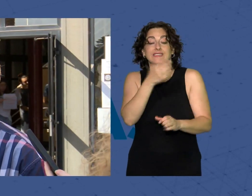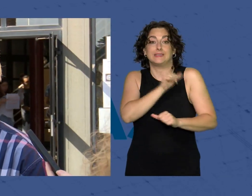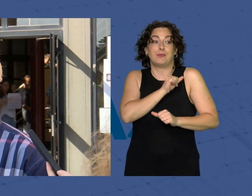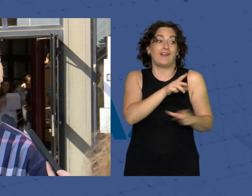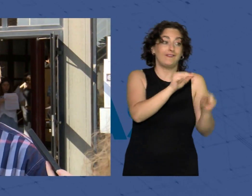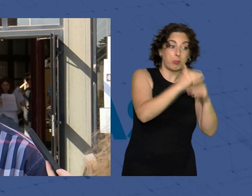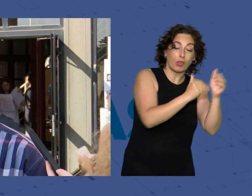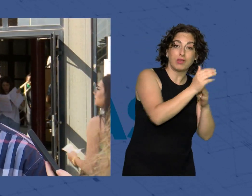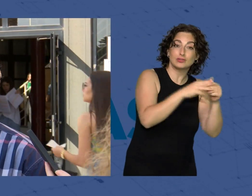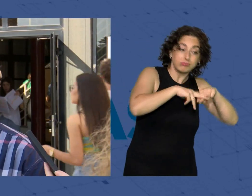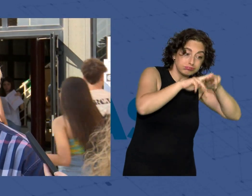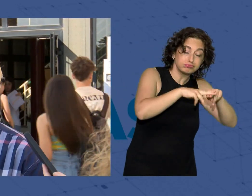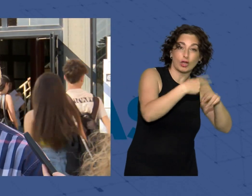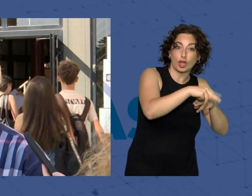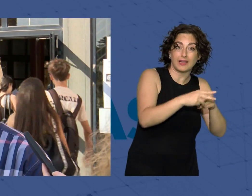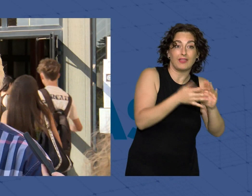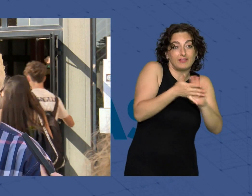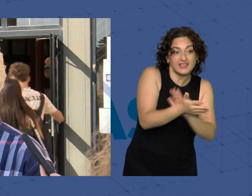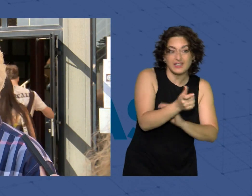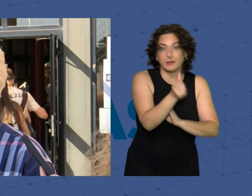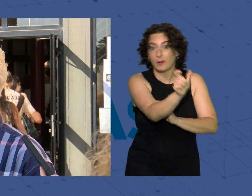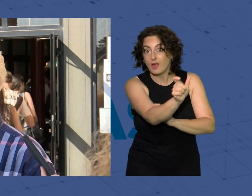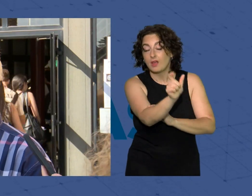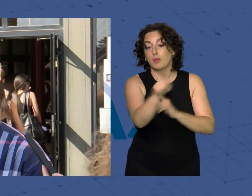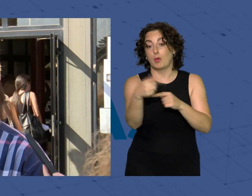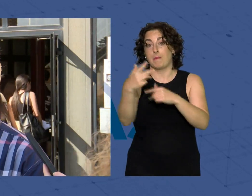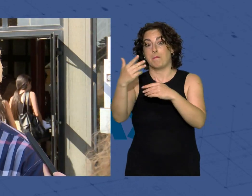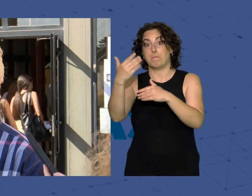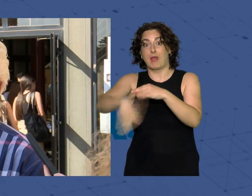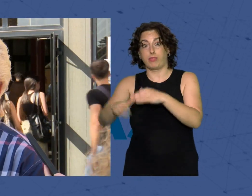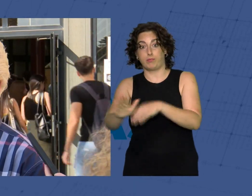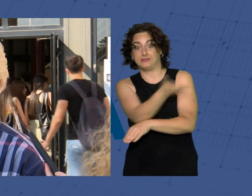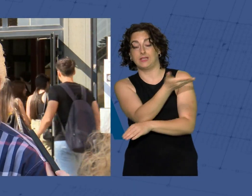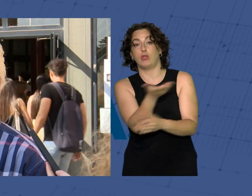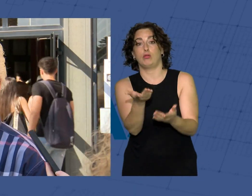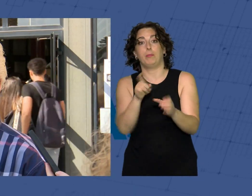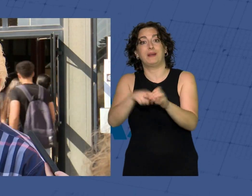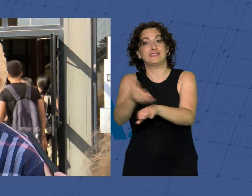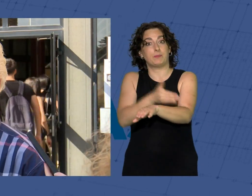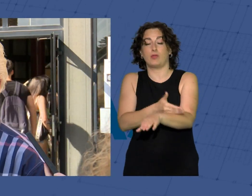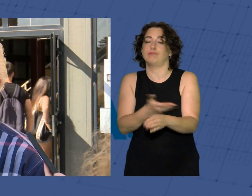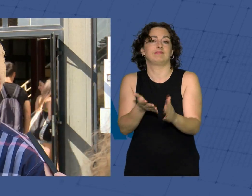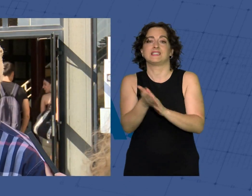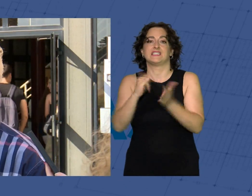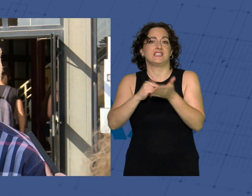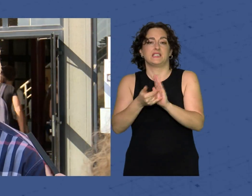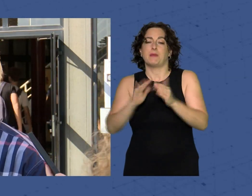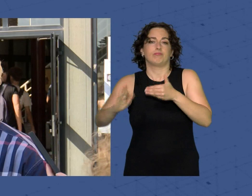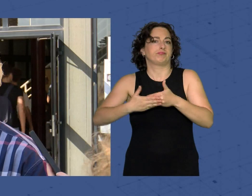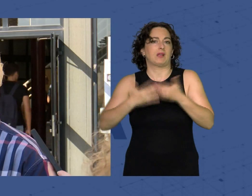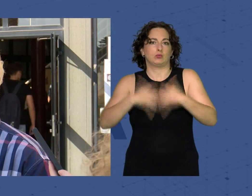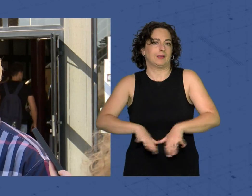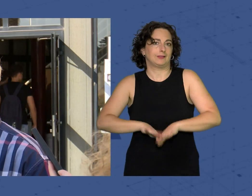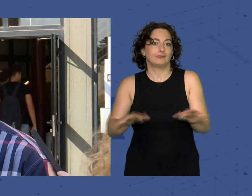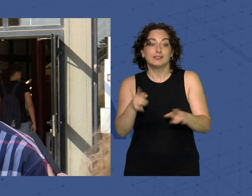que salga la nota definitiva y se les pasa el plazo de los procesos de prescripción, entonces ya el sistema se cierra y eso sí es verdad que